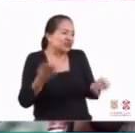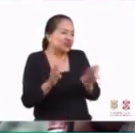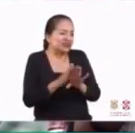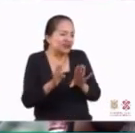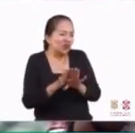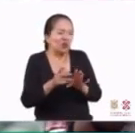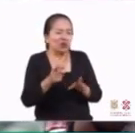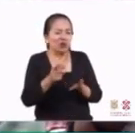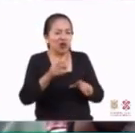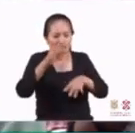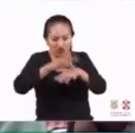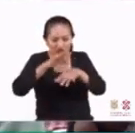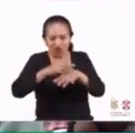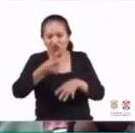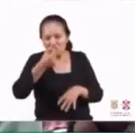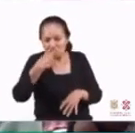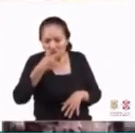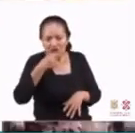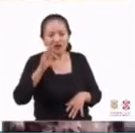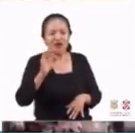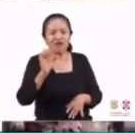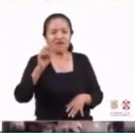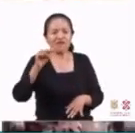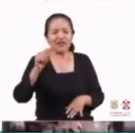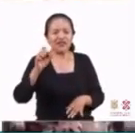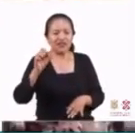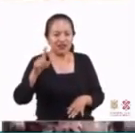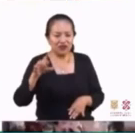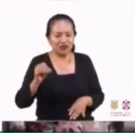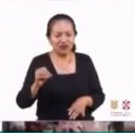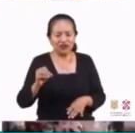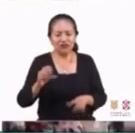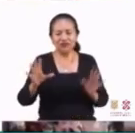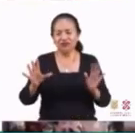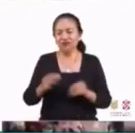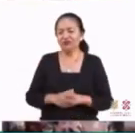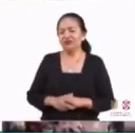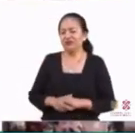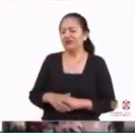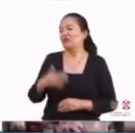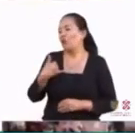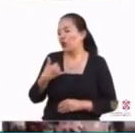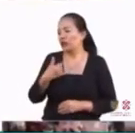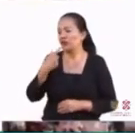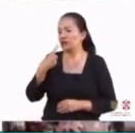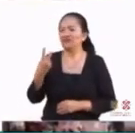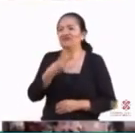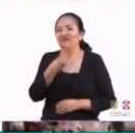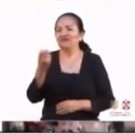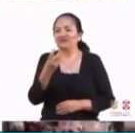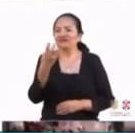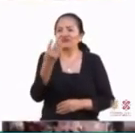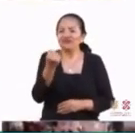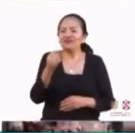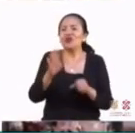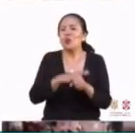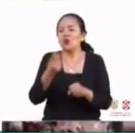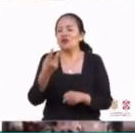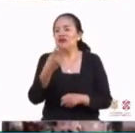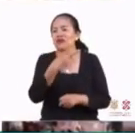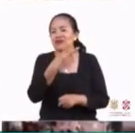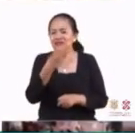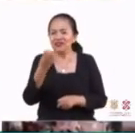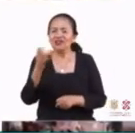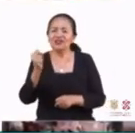lo valoran ustedes? Sí, en general es así, pero además no son nuevos que se incorporan. Sí, o sea, no se 200... puede multiplicar 259 por 365